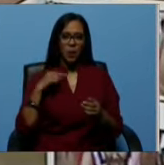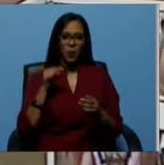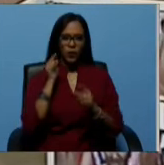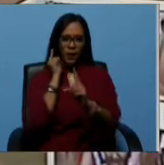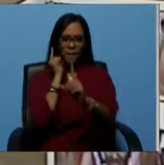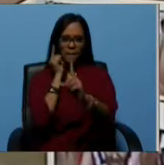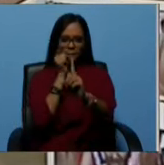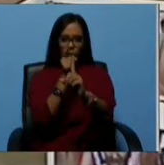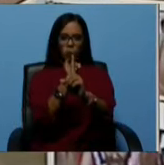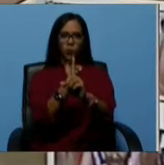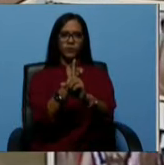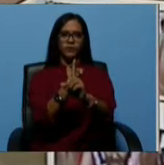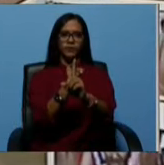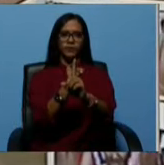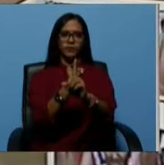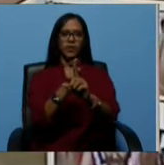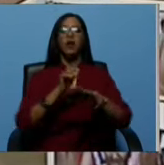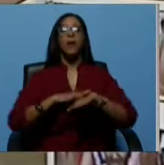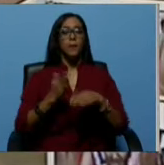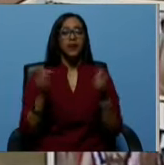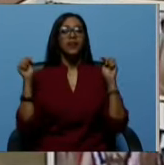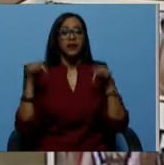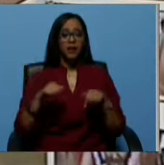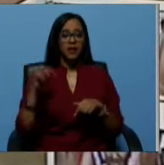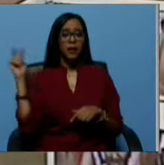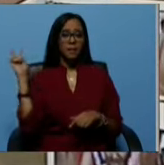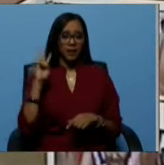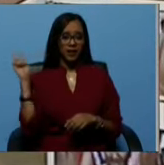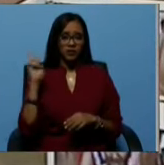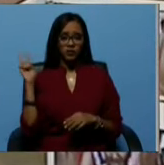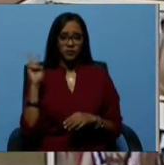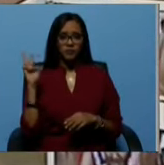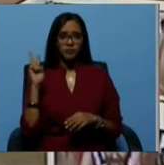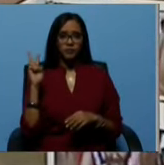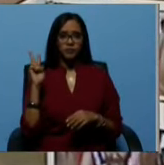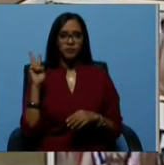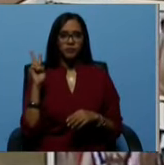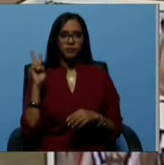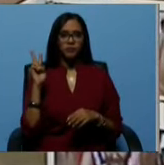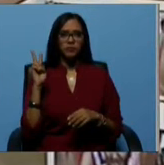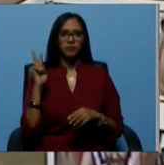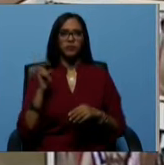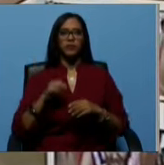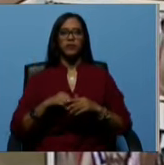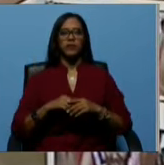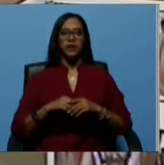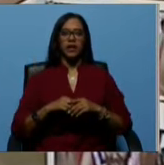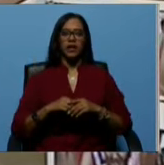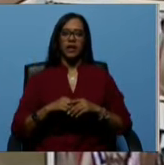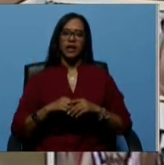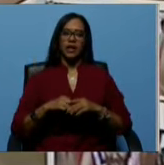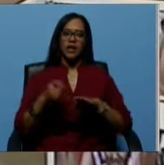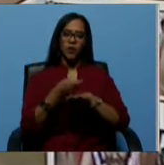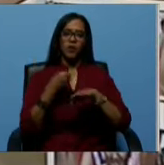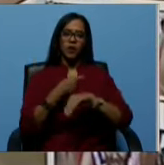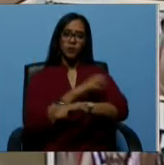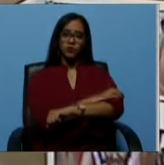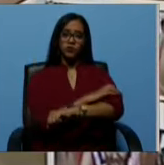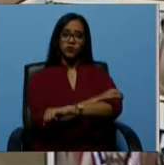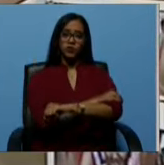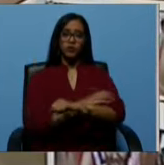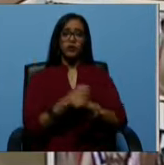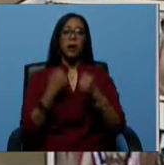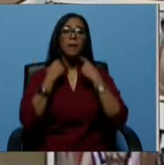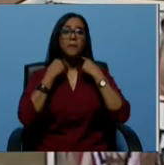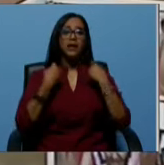¿no? Porque cuando aquí en Venezuela, en la Cuarta República, desaparecieron